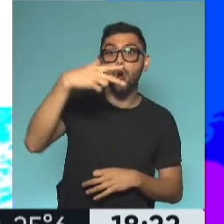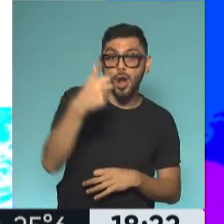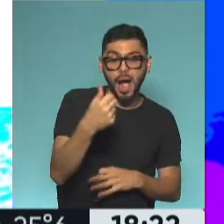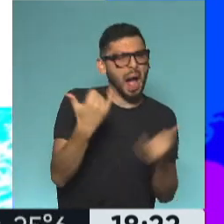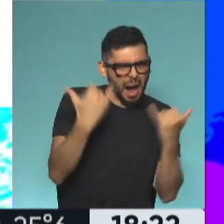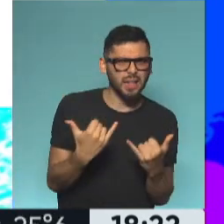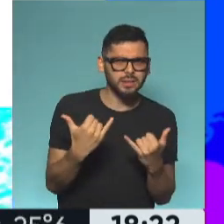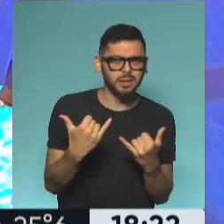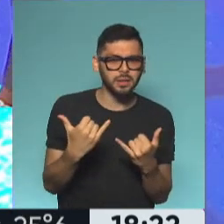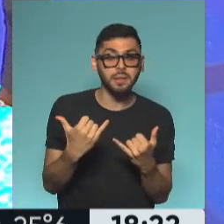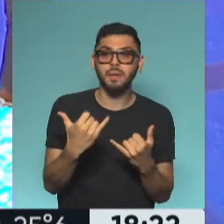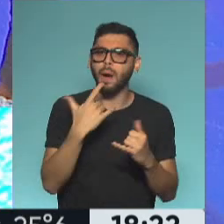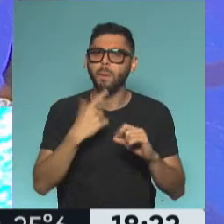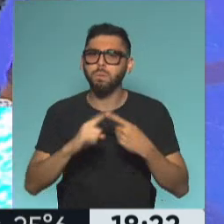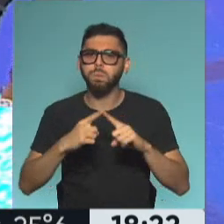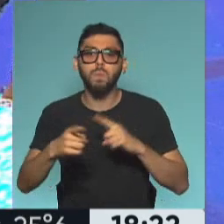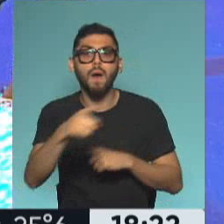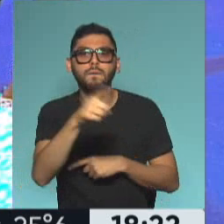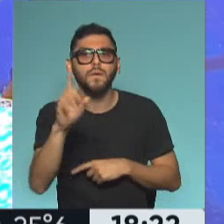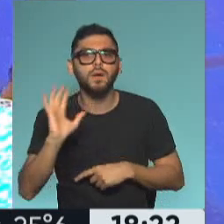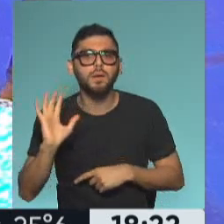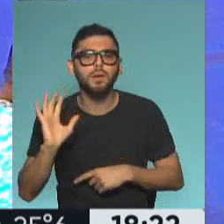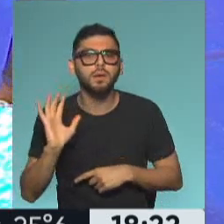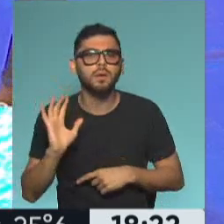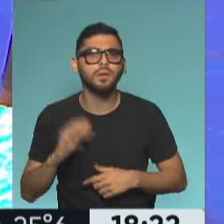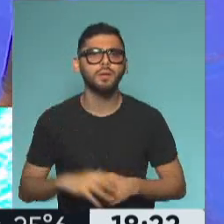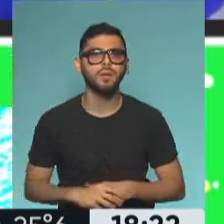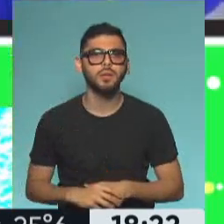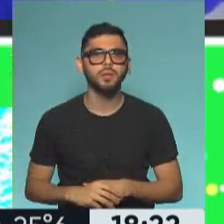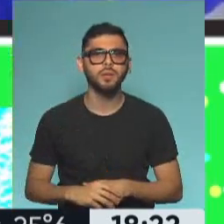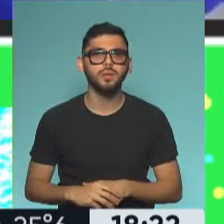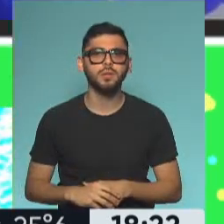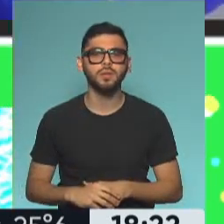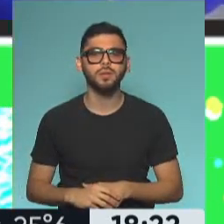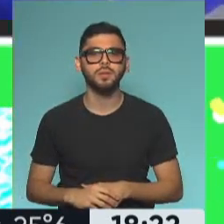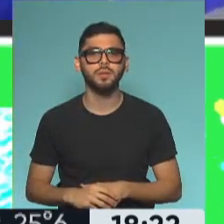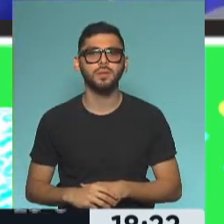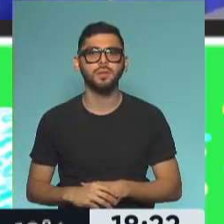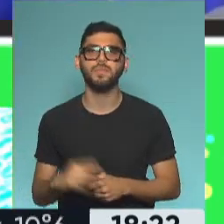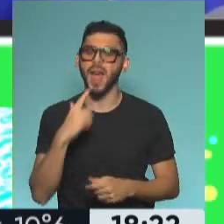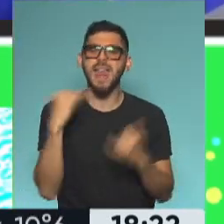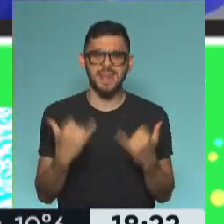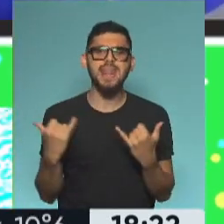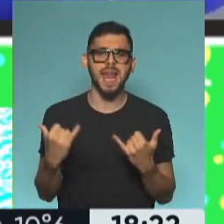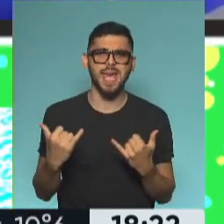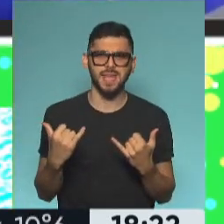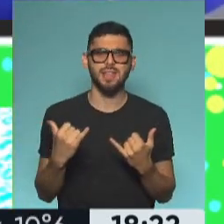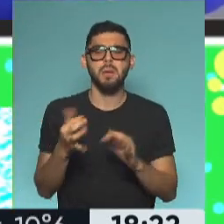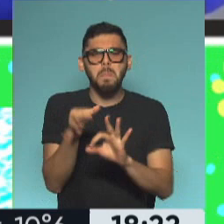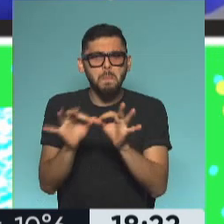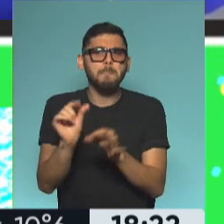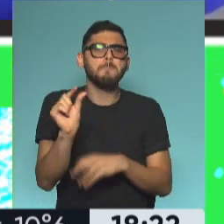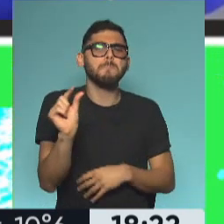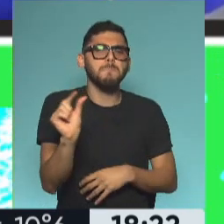¿Elías? Consulta con su equipo, Gastón. Yo de que estoy acá, Sí tienen un pequeño